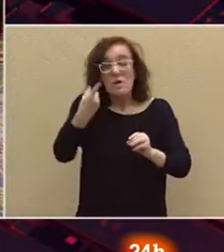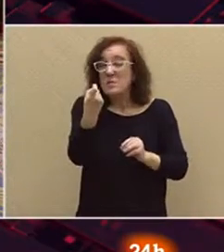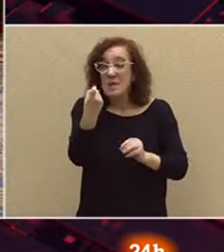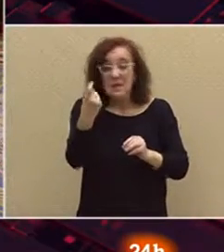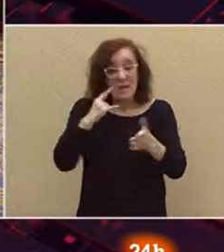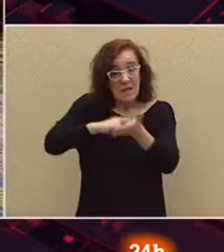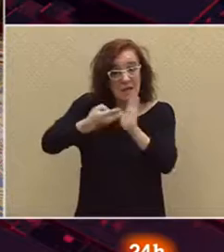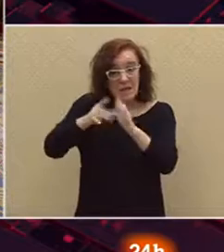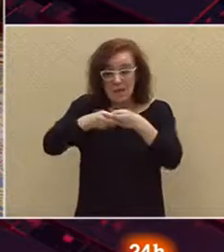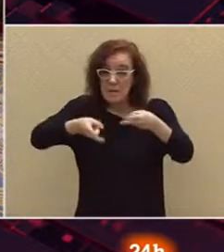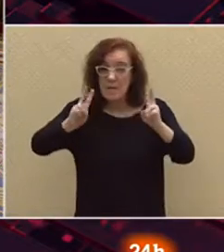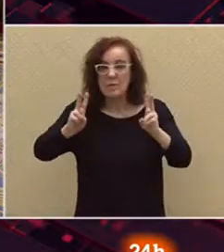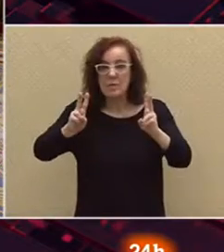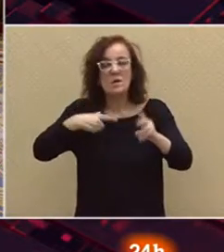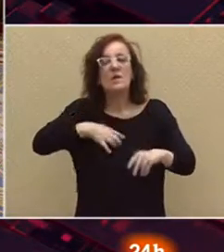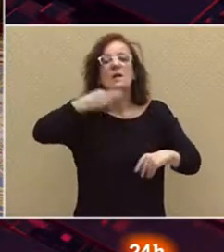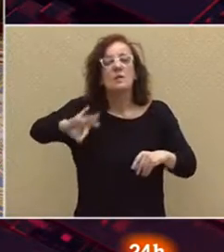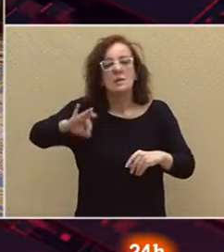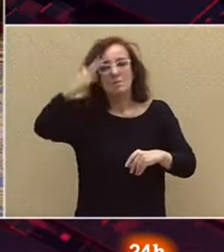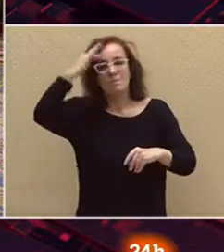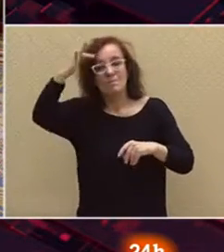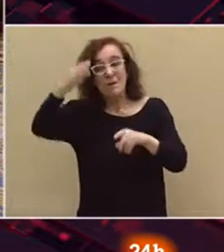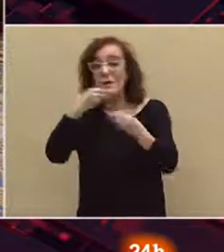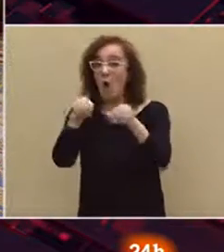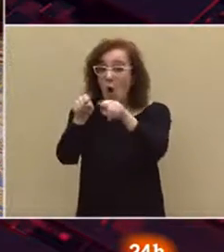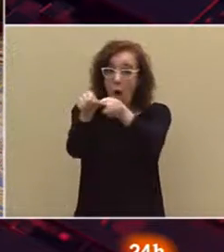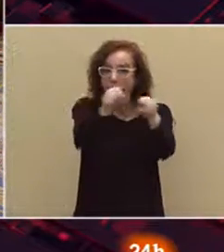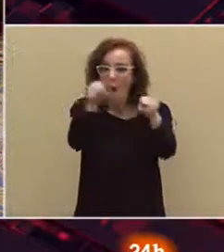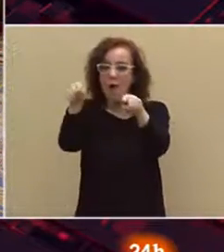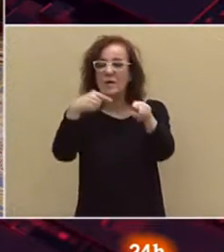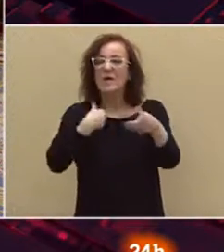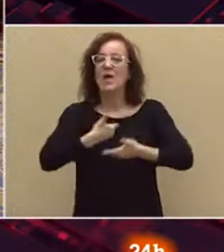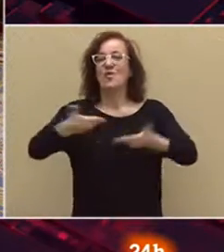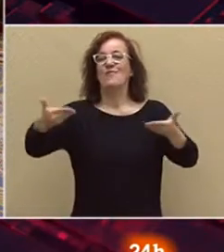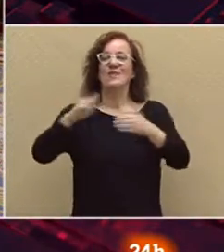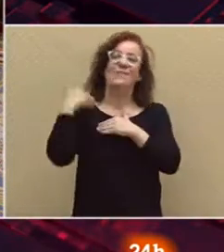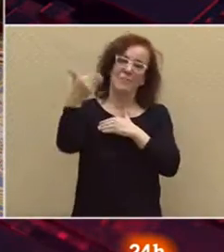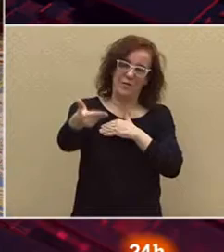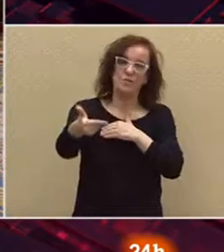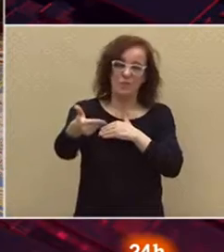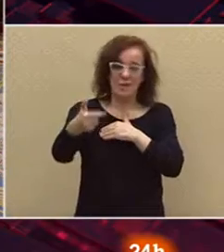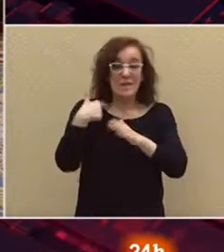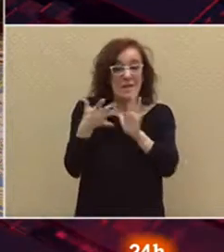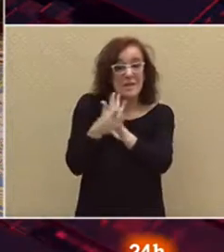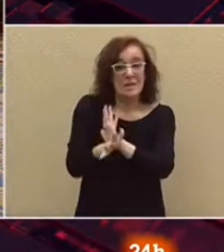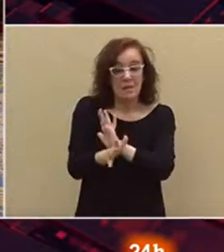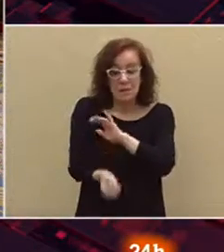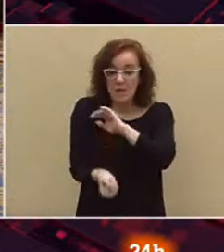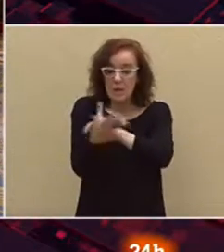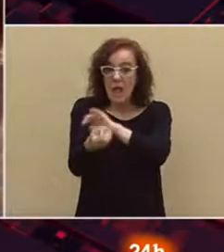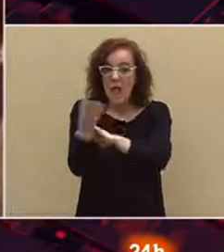democrático sea capaz de inspirar en ellos, en los jóvenes, confianza en el futuro, lo que significa crear